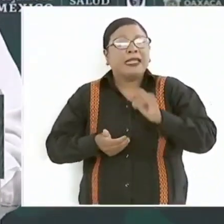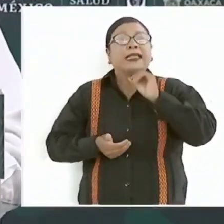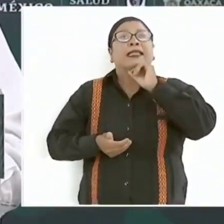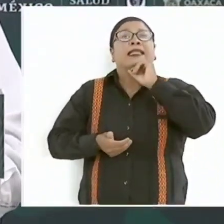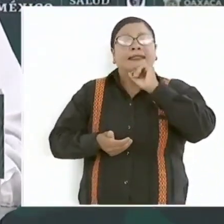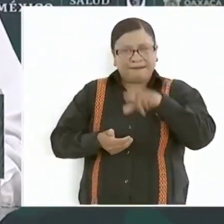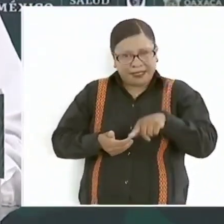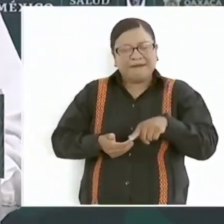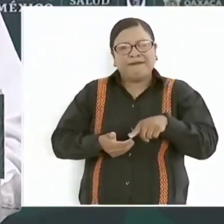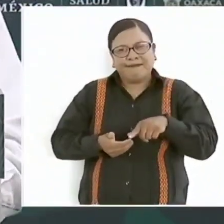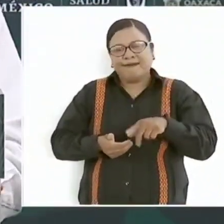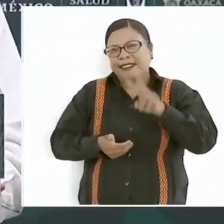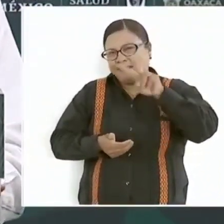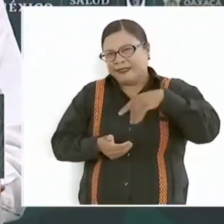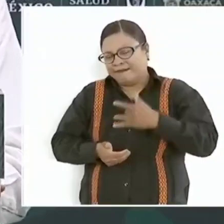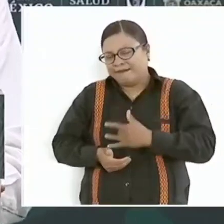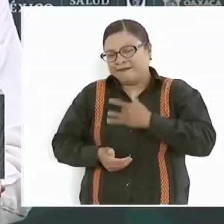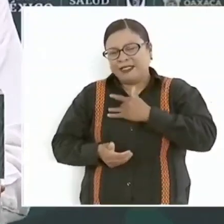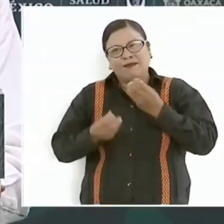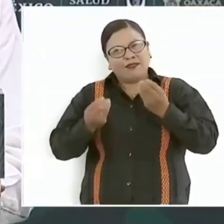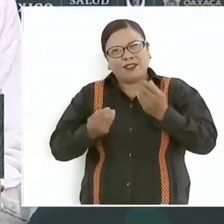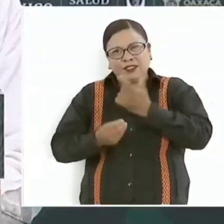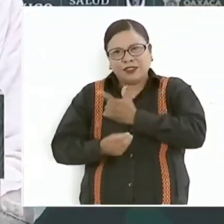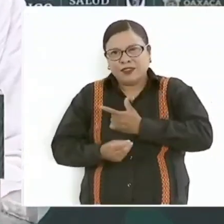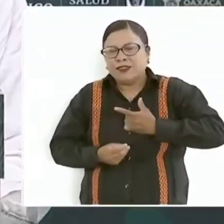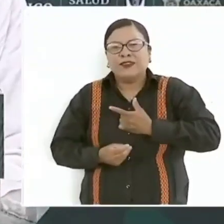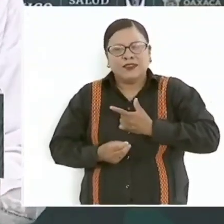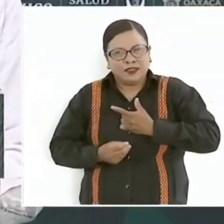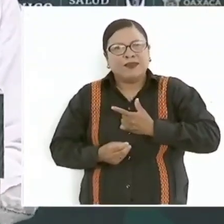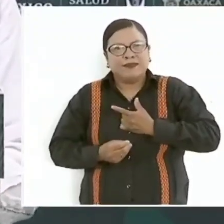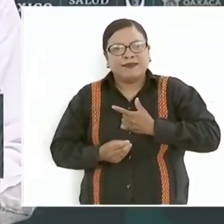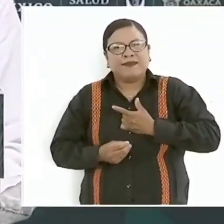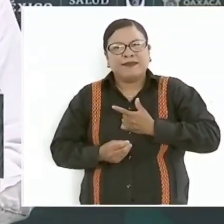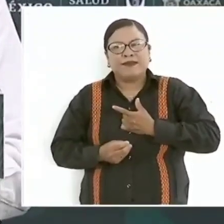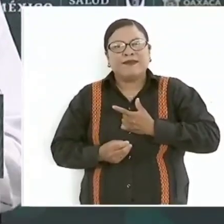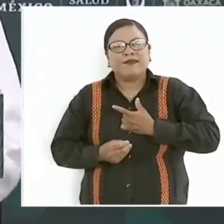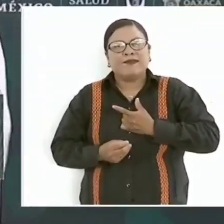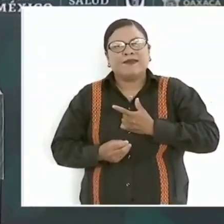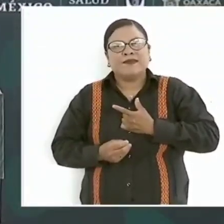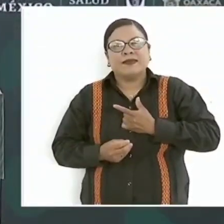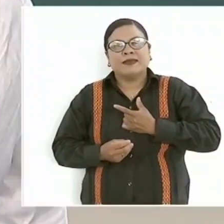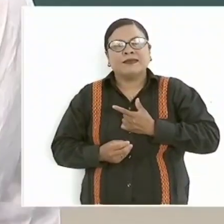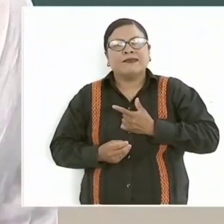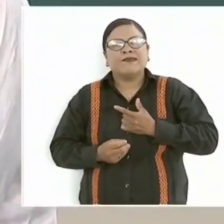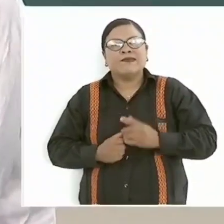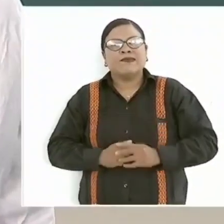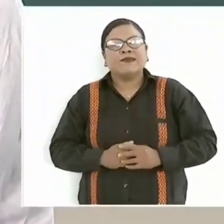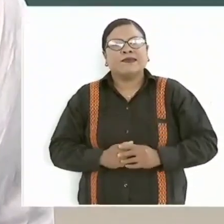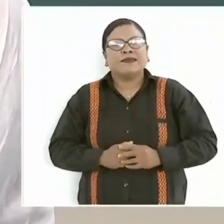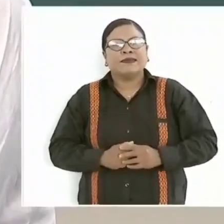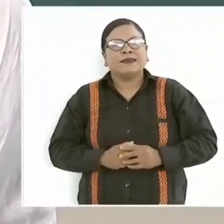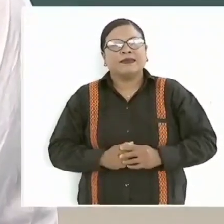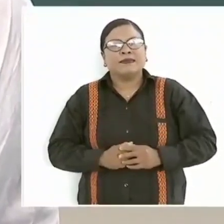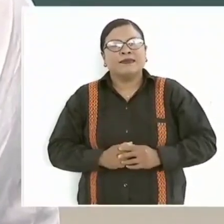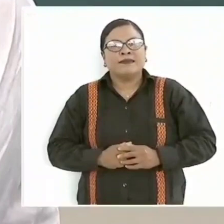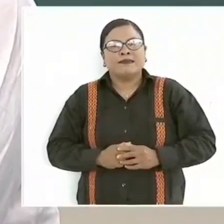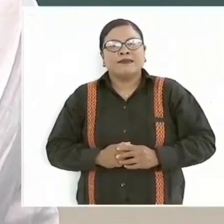también me da muchísimo gusto, pues, el venir a la